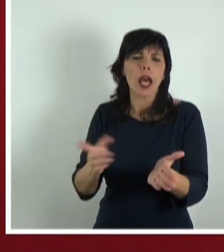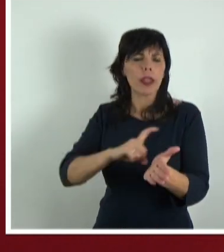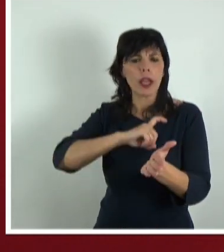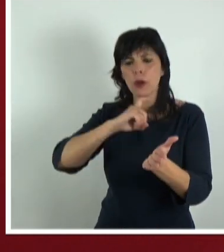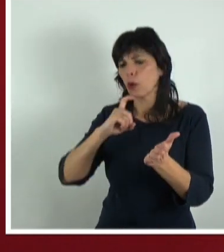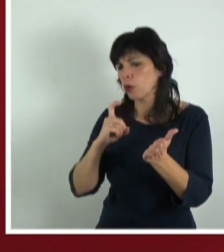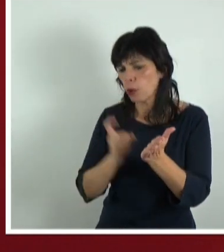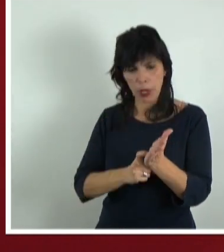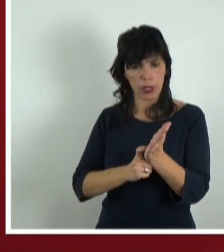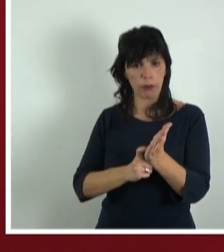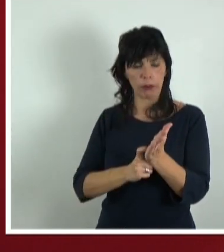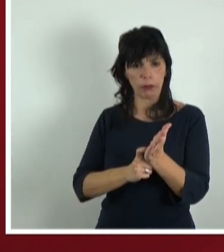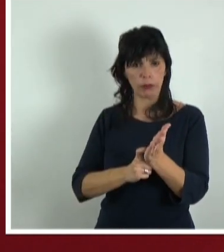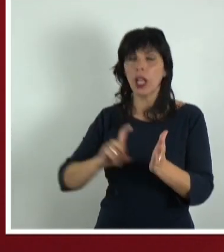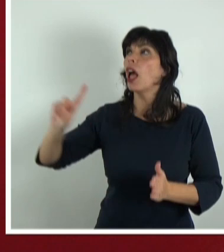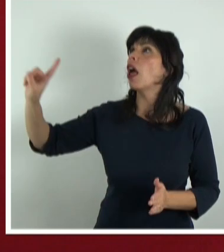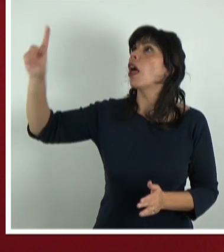el Dios de toda gracia,